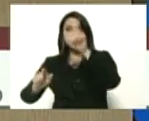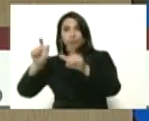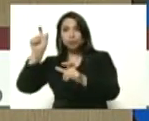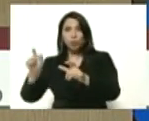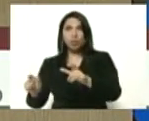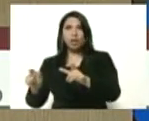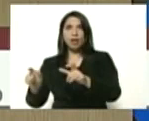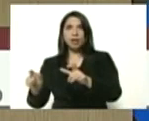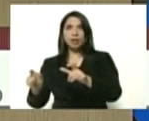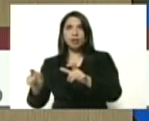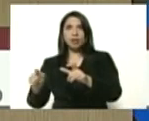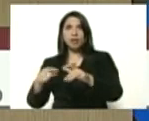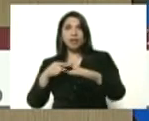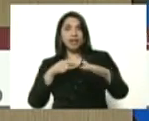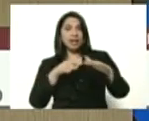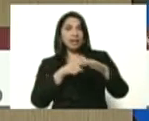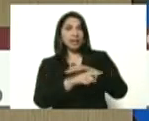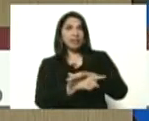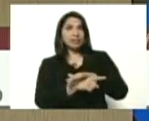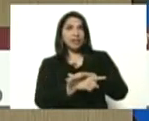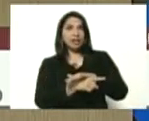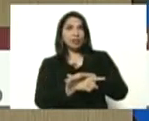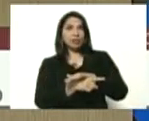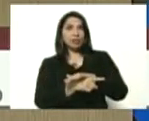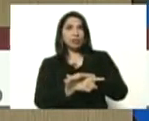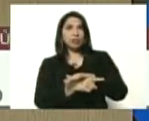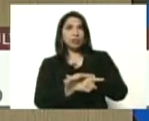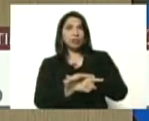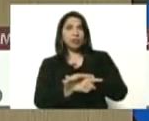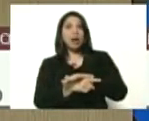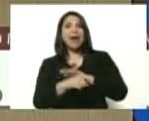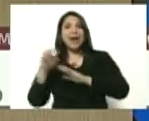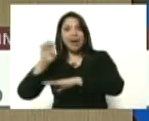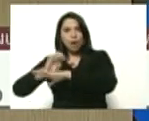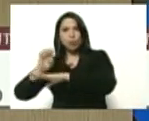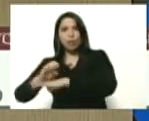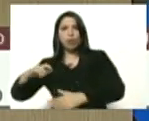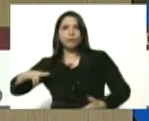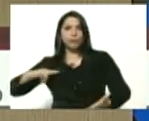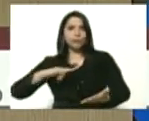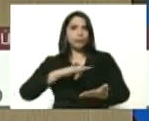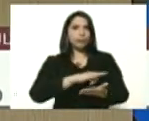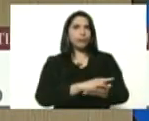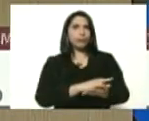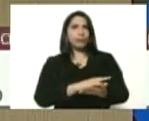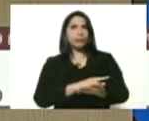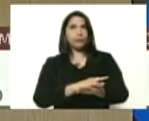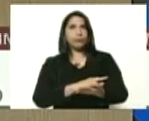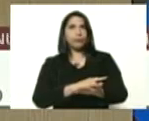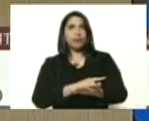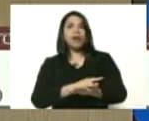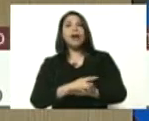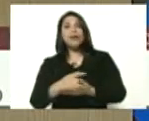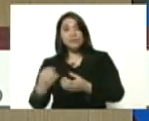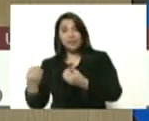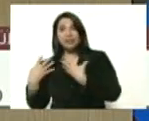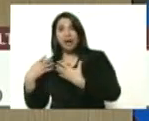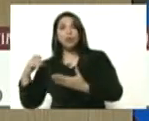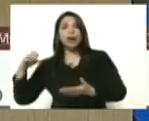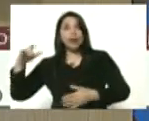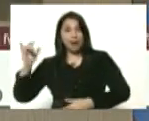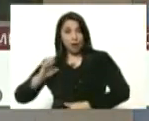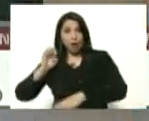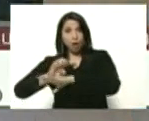que ingresaron de Brasil, que venían de Ecuador en avión y se infectaron en Ecuador e ingresaron a